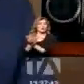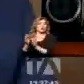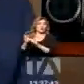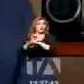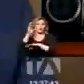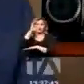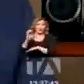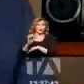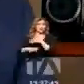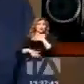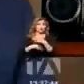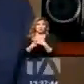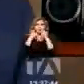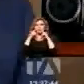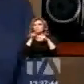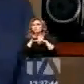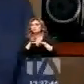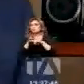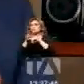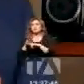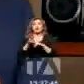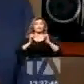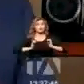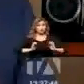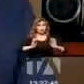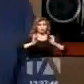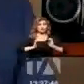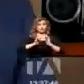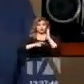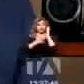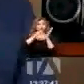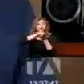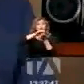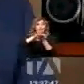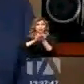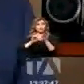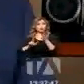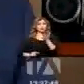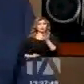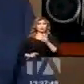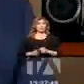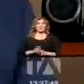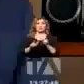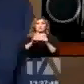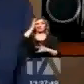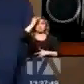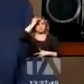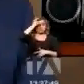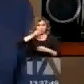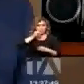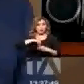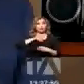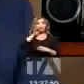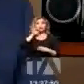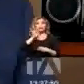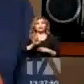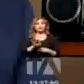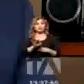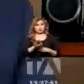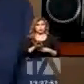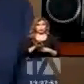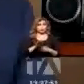un hincapié y un esfuerzo es en que se realicen los protocolos. Al momento no hay ningún paciente, nadie ha